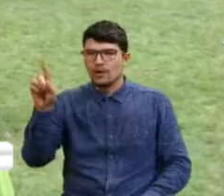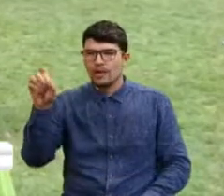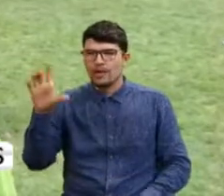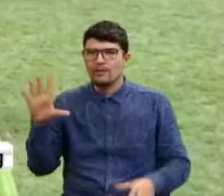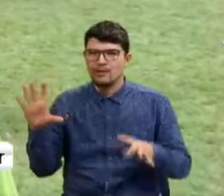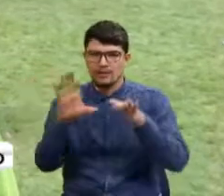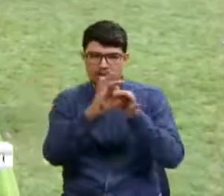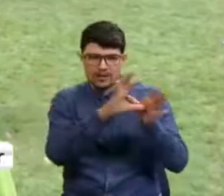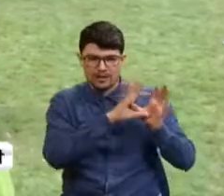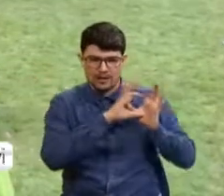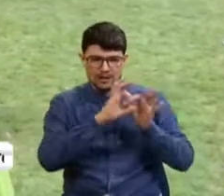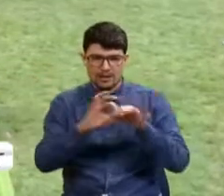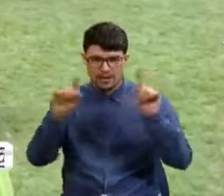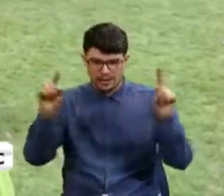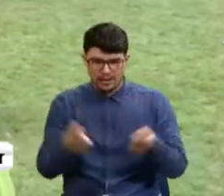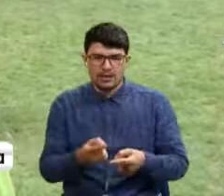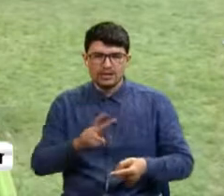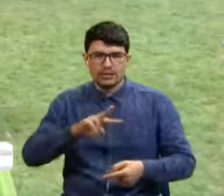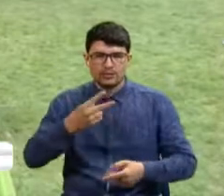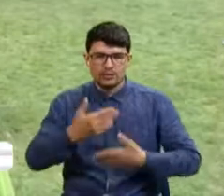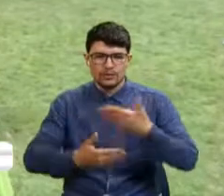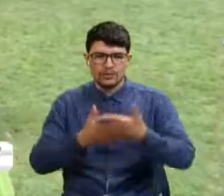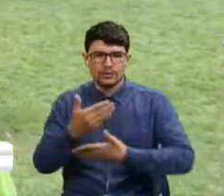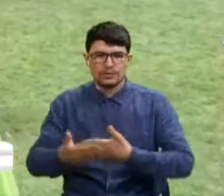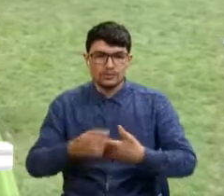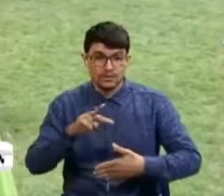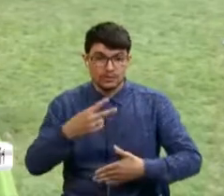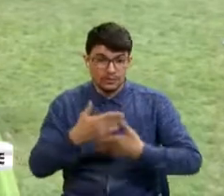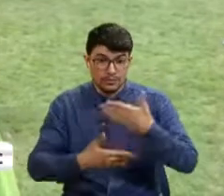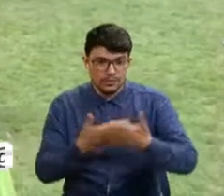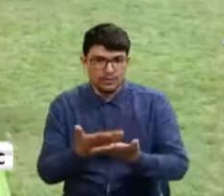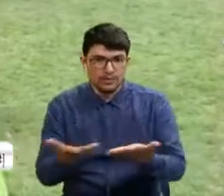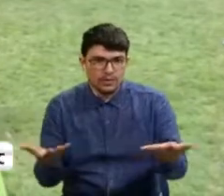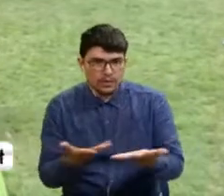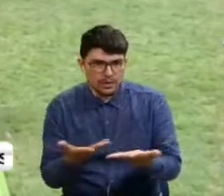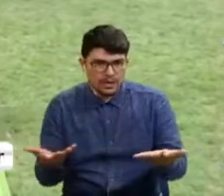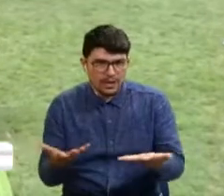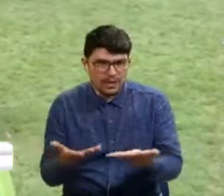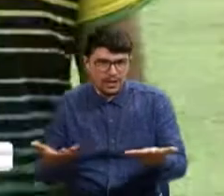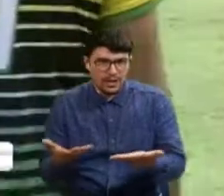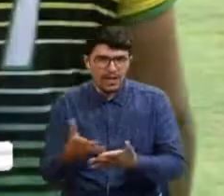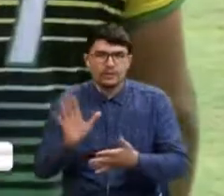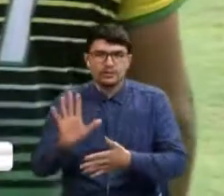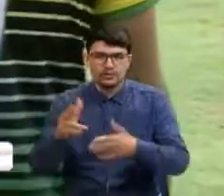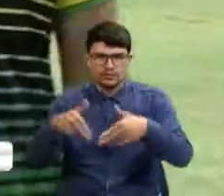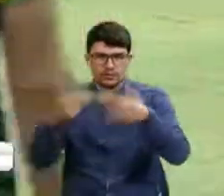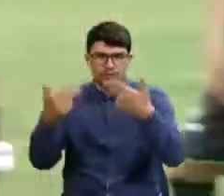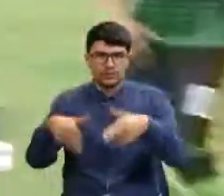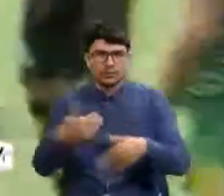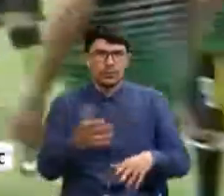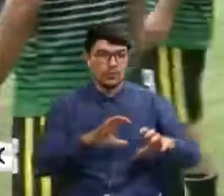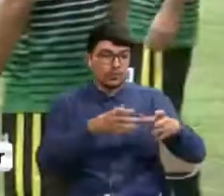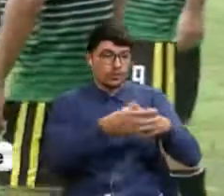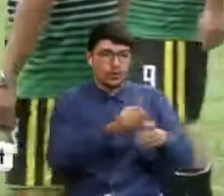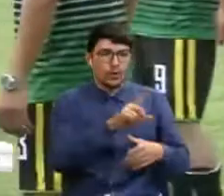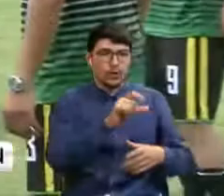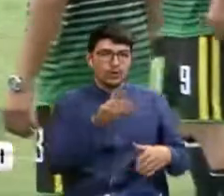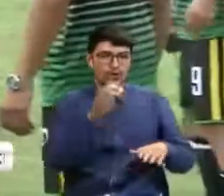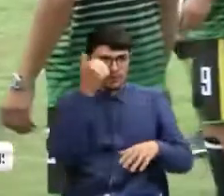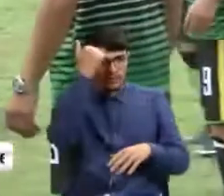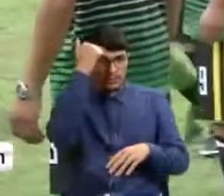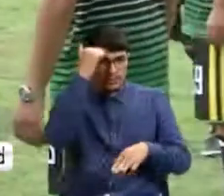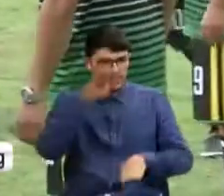pasar a una segunda ronda que es la segunda ronda va a ser en en tunja y el onceno que representará a los